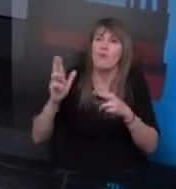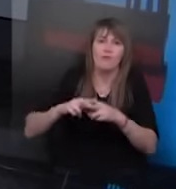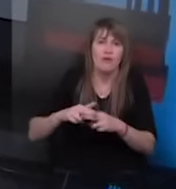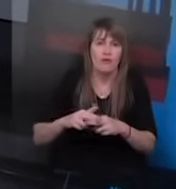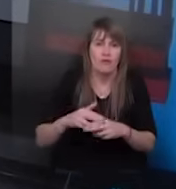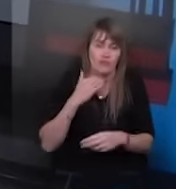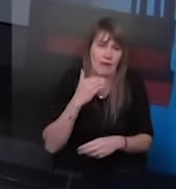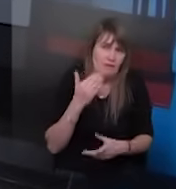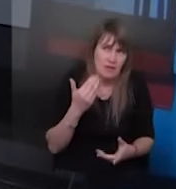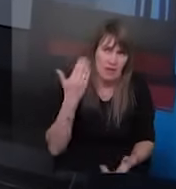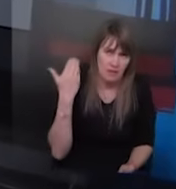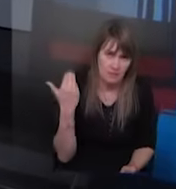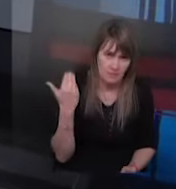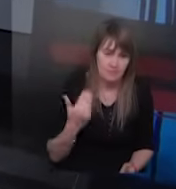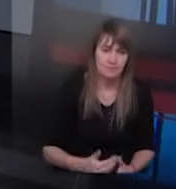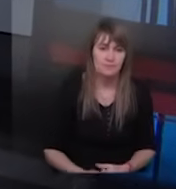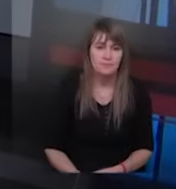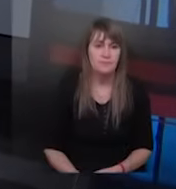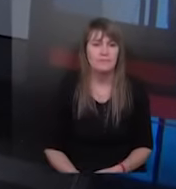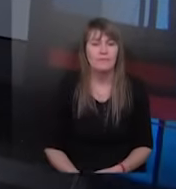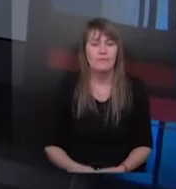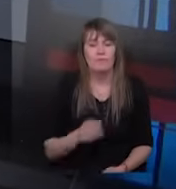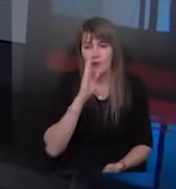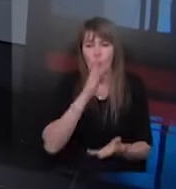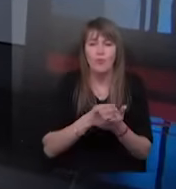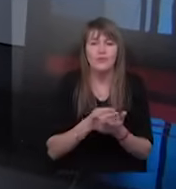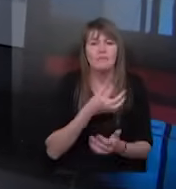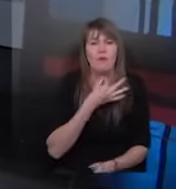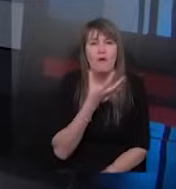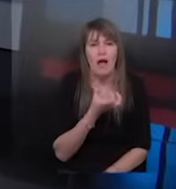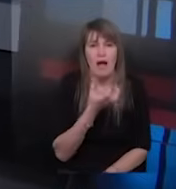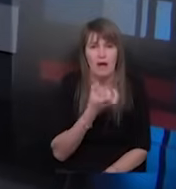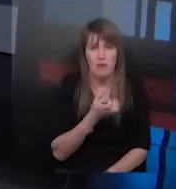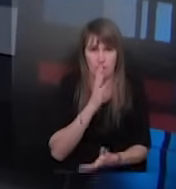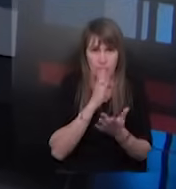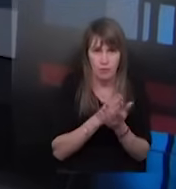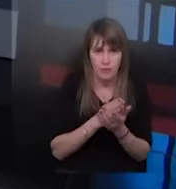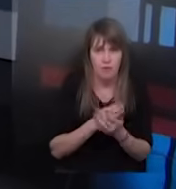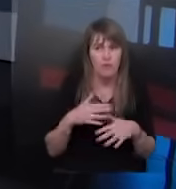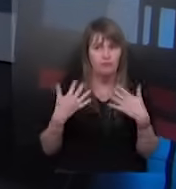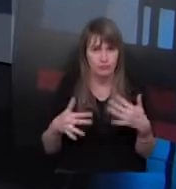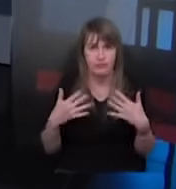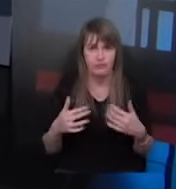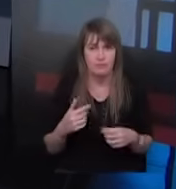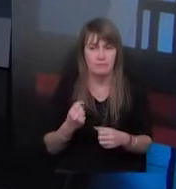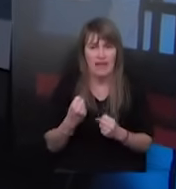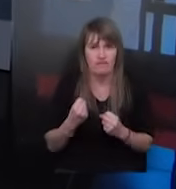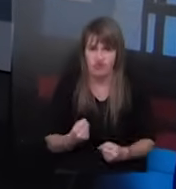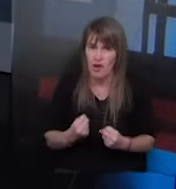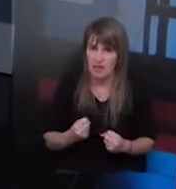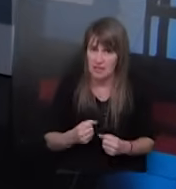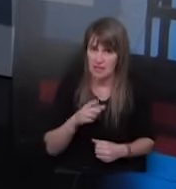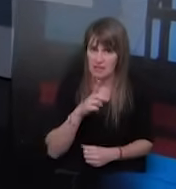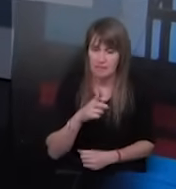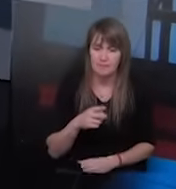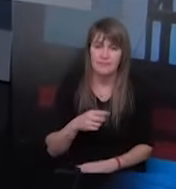es y seguirá siendo. ¿No? A propósito de eso, nos queda el último audio, Antonio, que yo decía sí. Que es el más impactante, quizás sí, el más duro, ¿no? Es el más duro de todos. Es el más